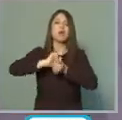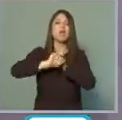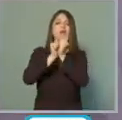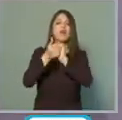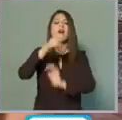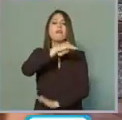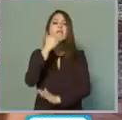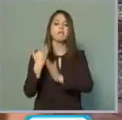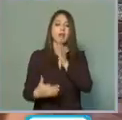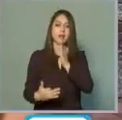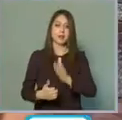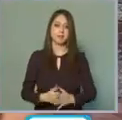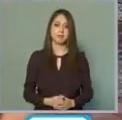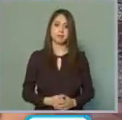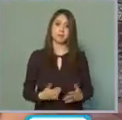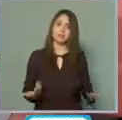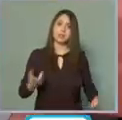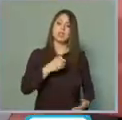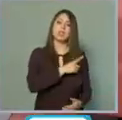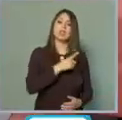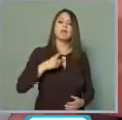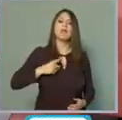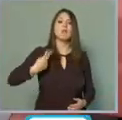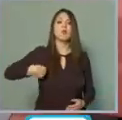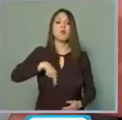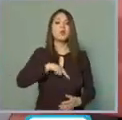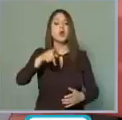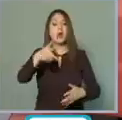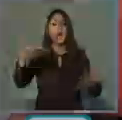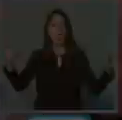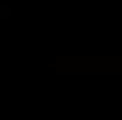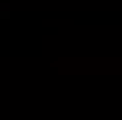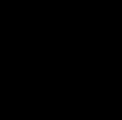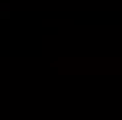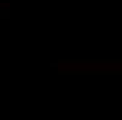en fin. Muy bien. Hay que llevar a cabo Ya, estas listo. recomendaciones. Gracias, Alicia. Gracias a ustedes.